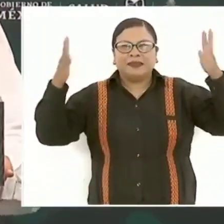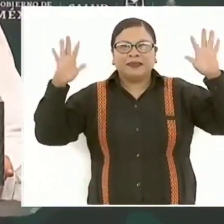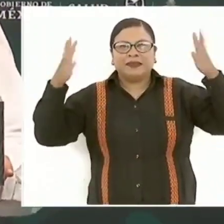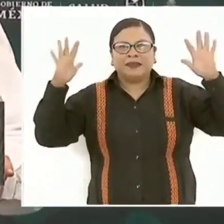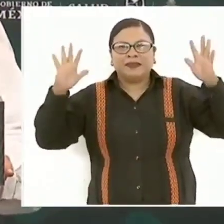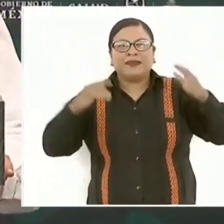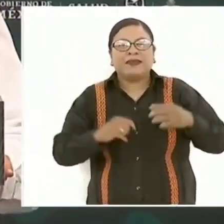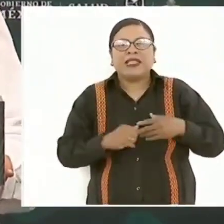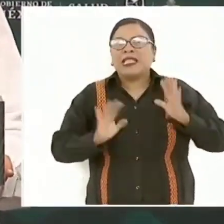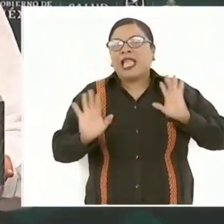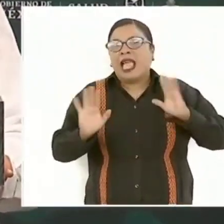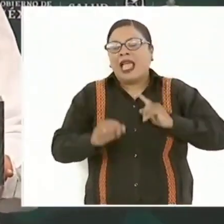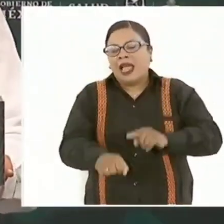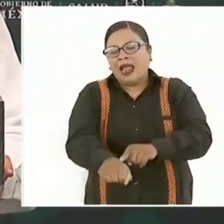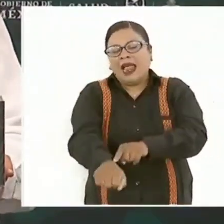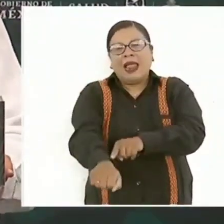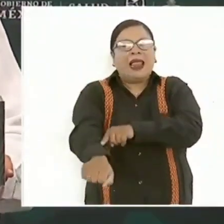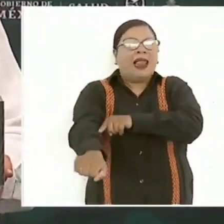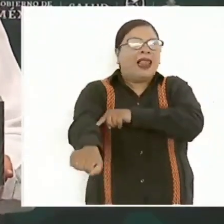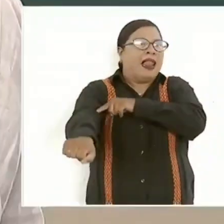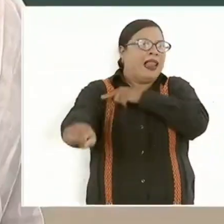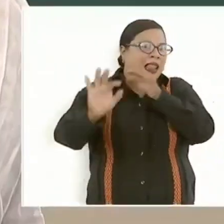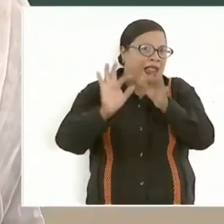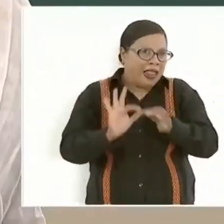Ya me alargué mucho.